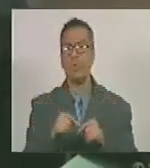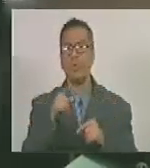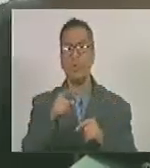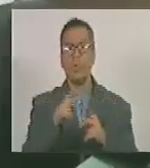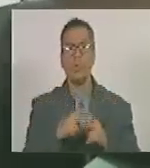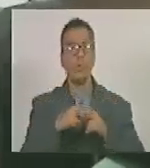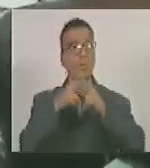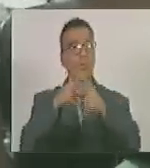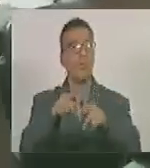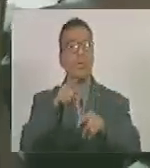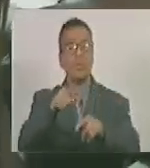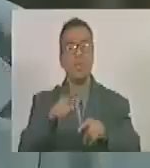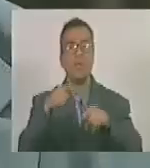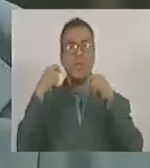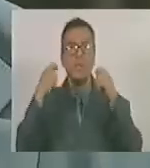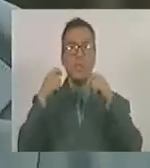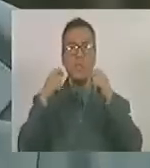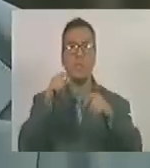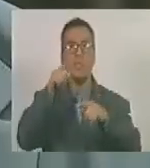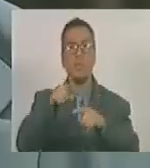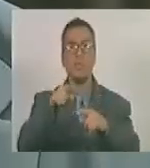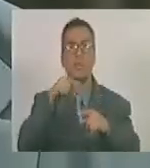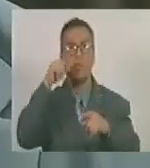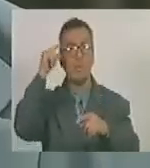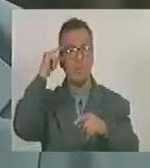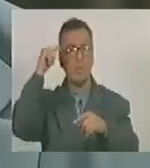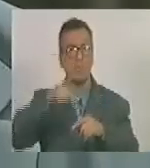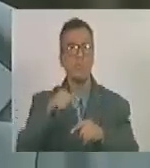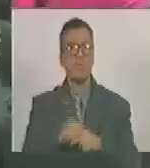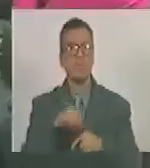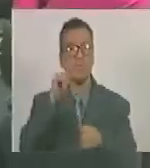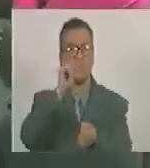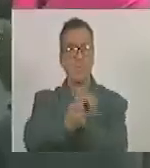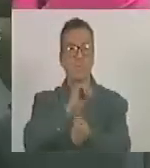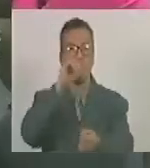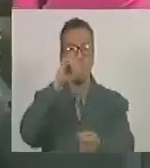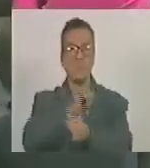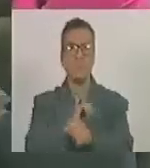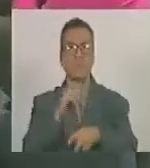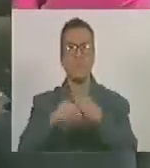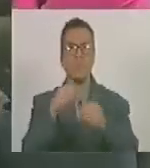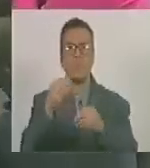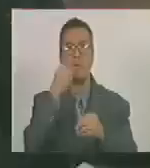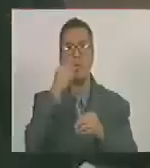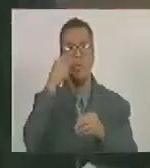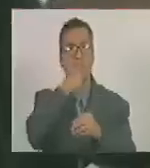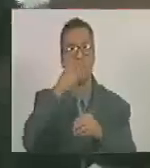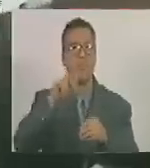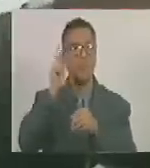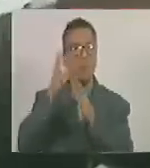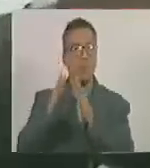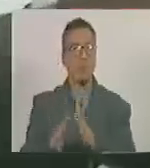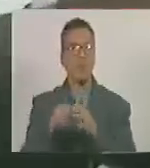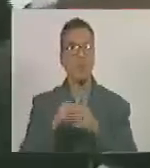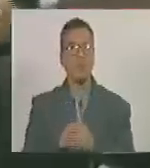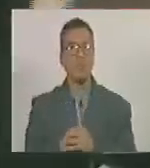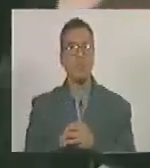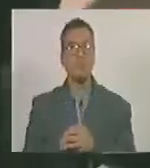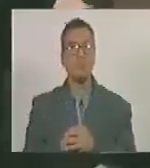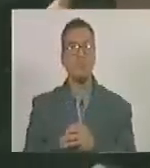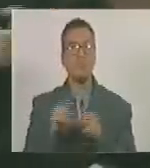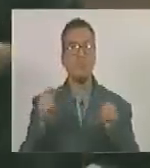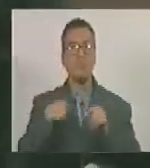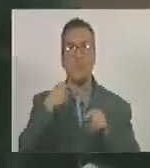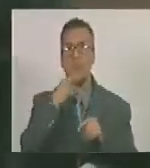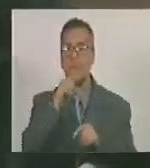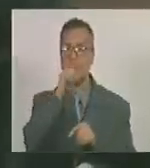preste para esa campañita, debe abrirse un juicio, porque claro que están boicoteando en los alimentos del pueblo venezolano. Aquí nadie se